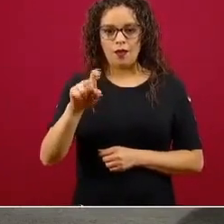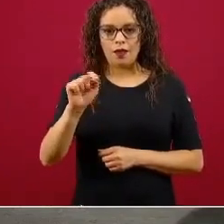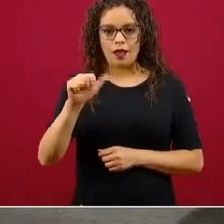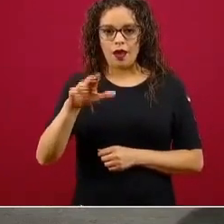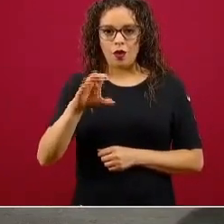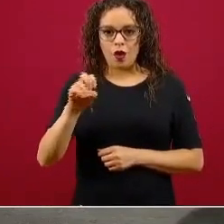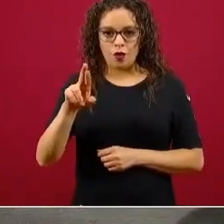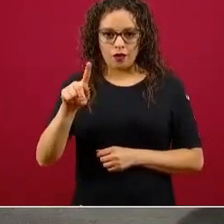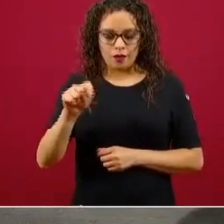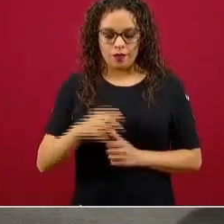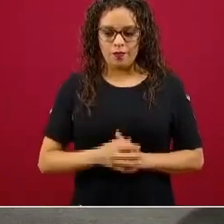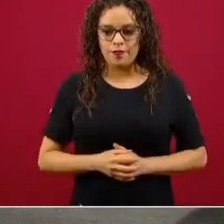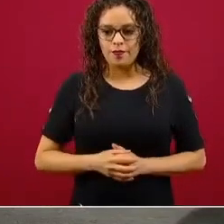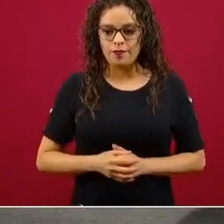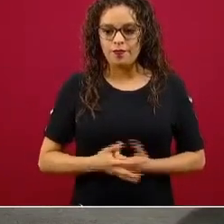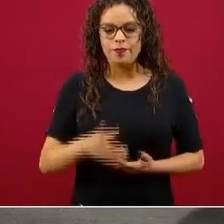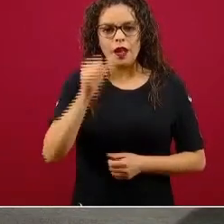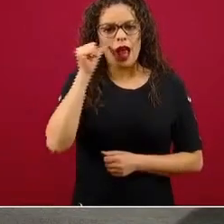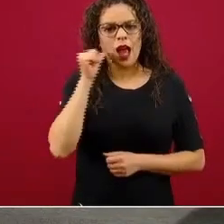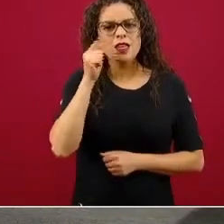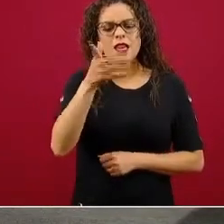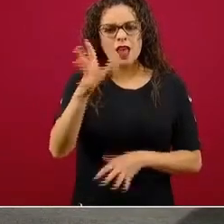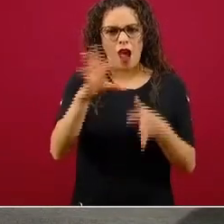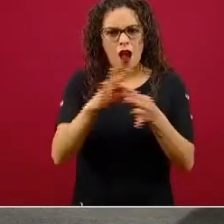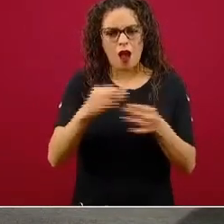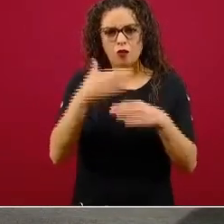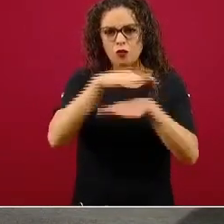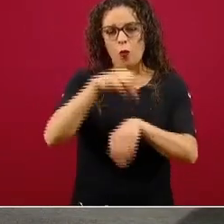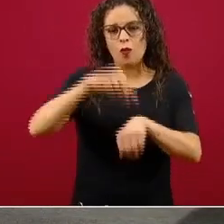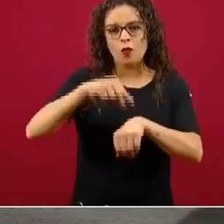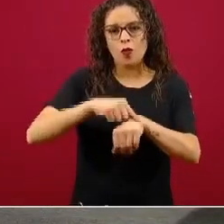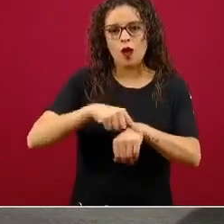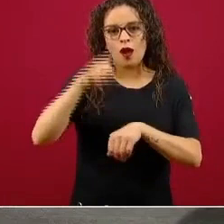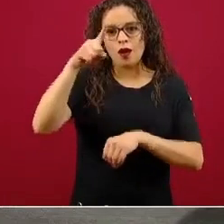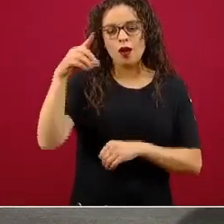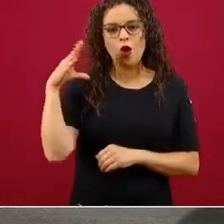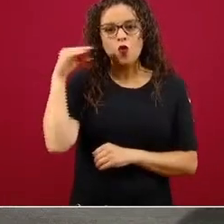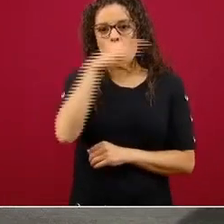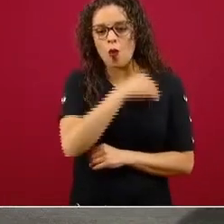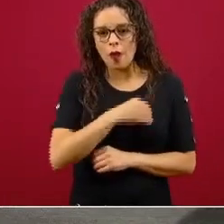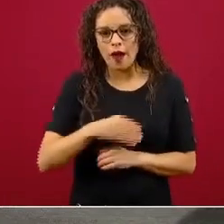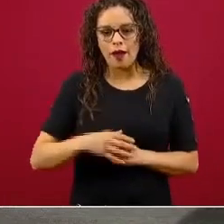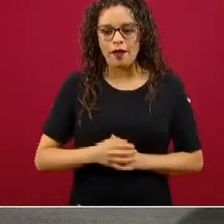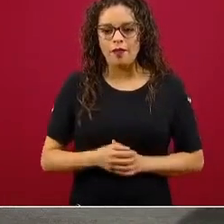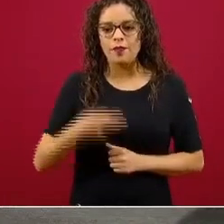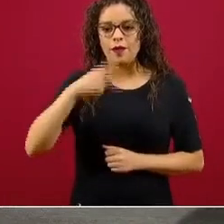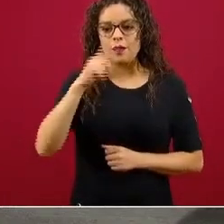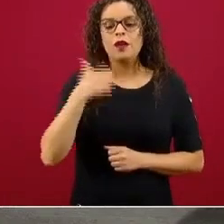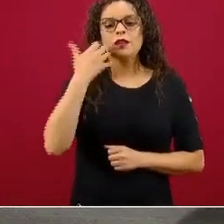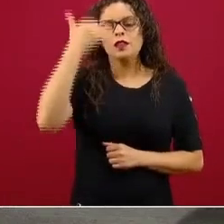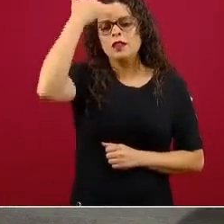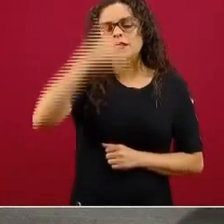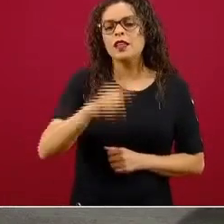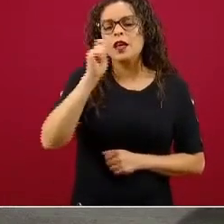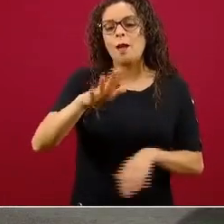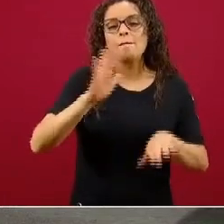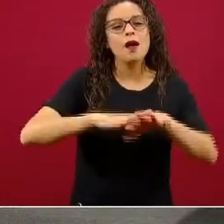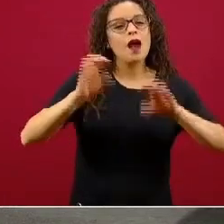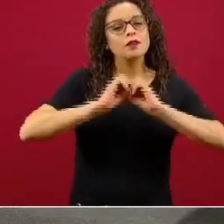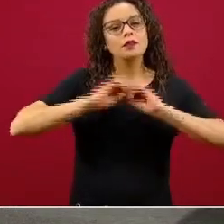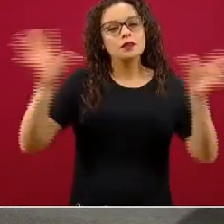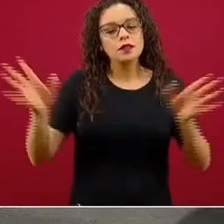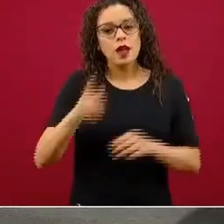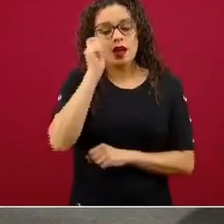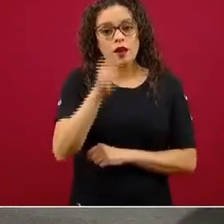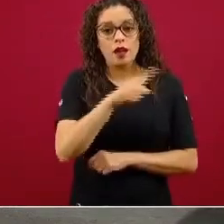había hablado sobre los médicos cubanos, sin embargo, pues quisiera saber si podría ayudarnos a tener mayor claridad, ya que comentaba que pues es un